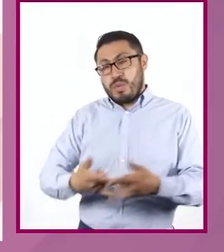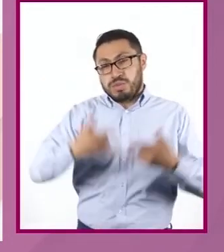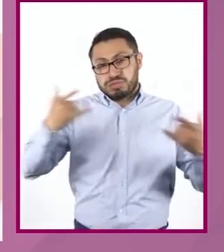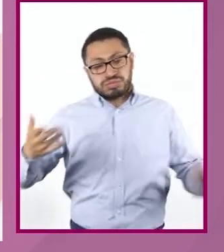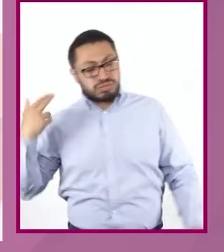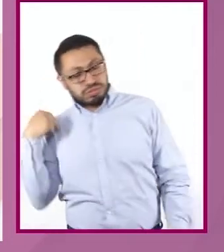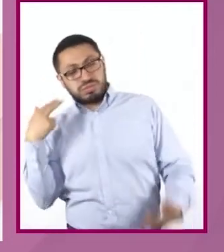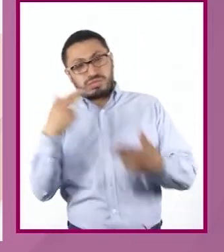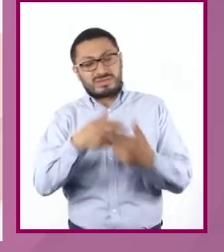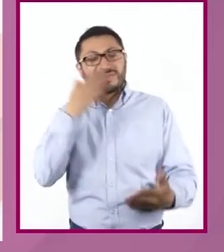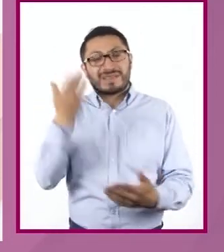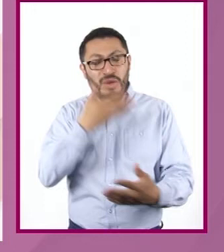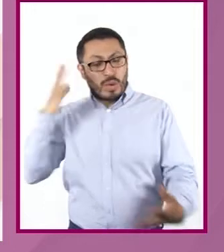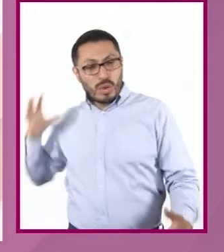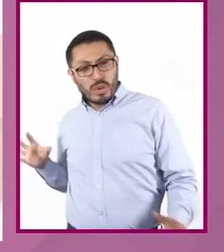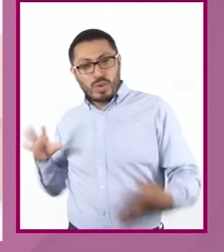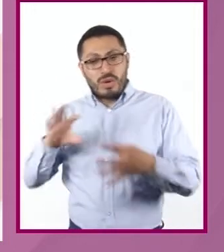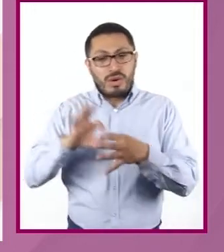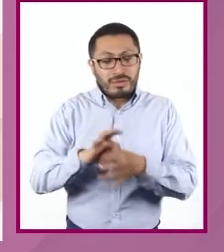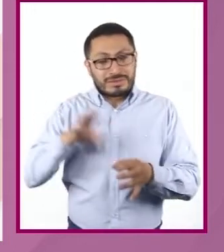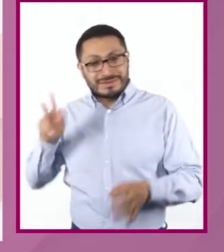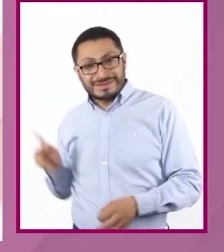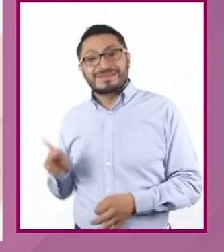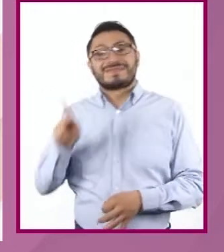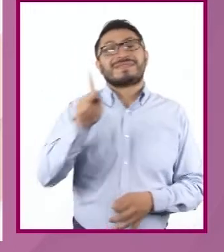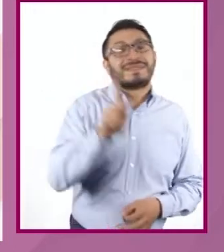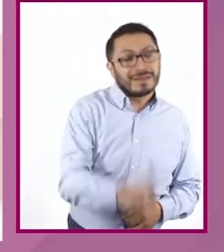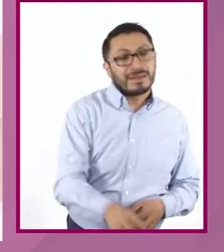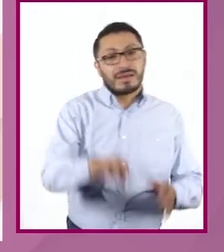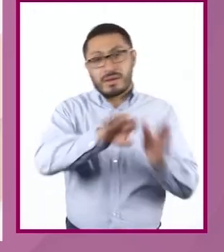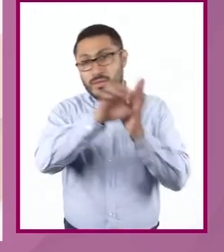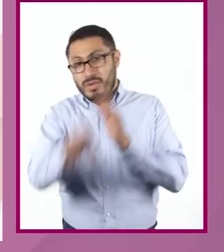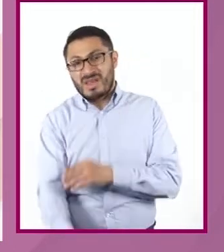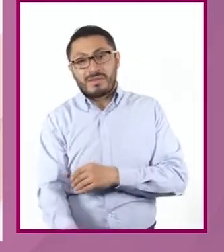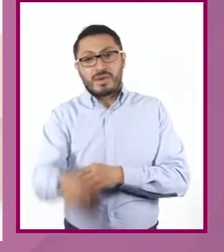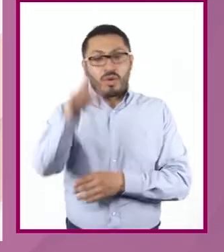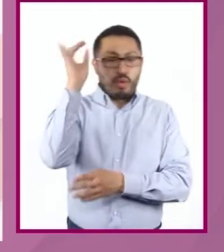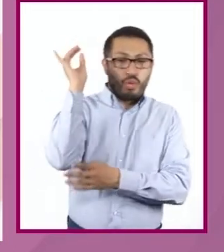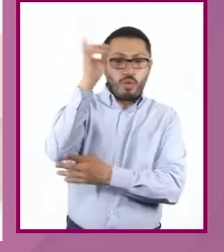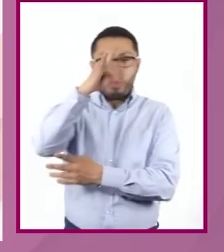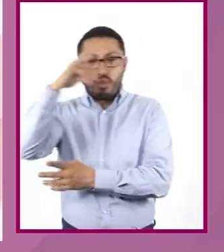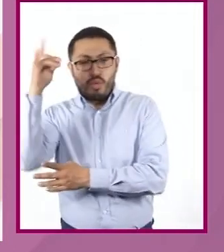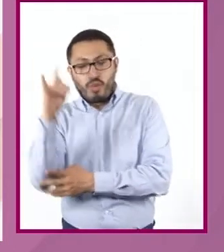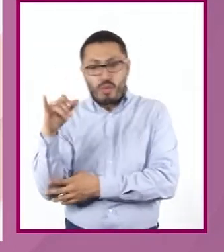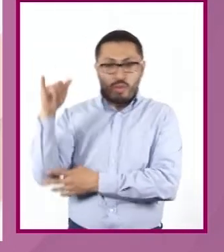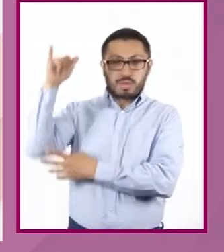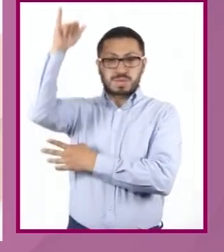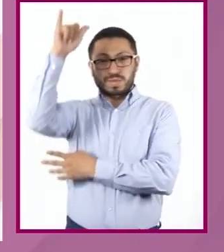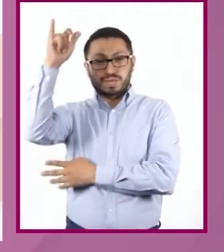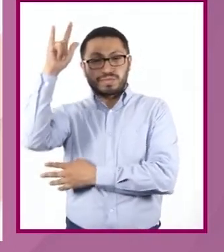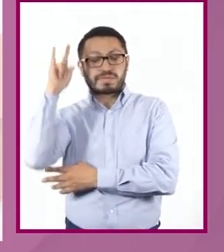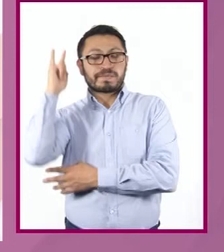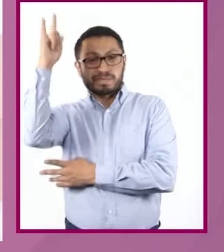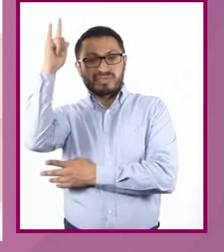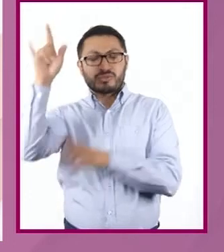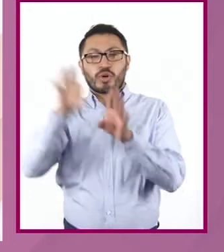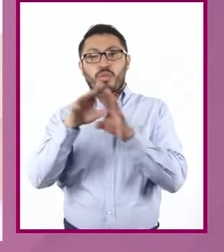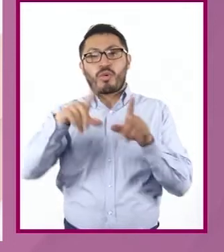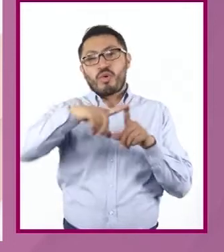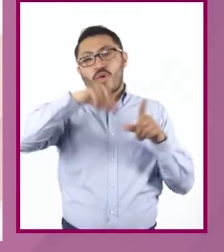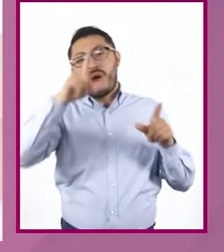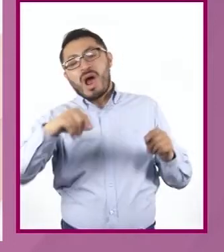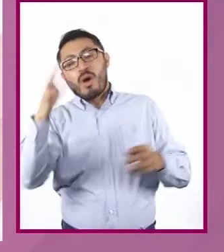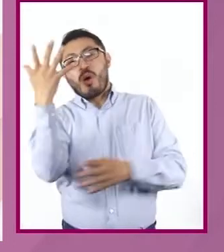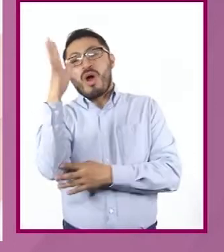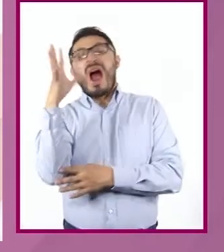común. Utilizando el ejemplo, una jirafa más alta llegaría a las hojas más alejadas